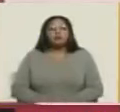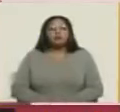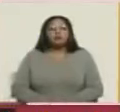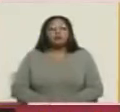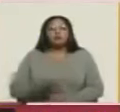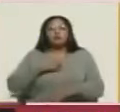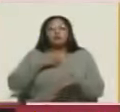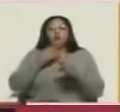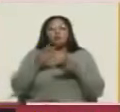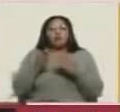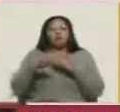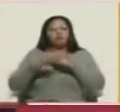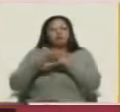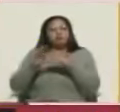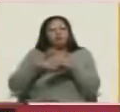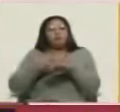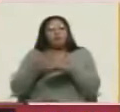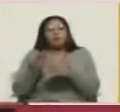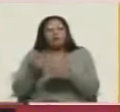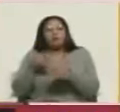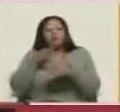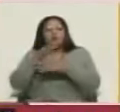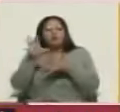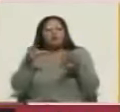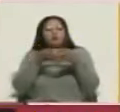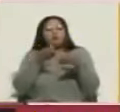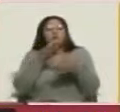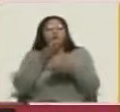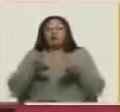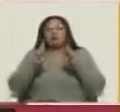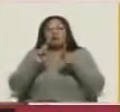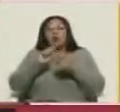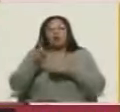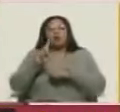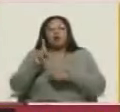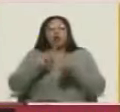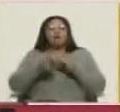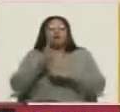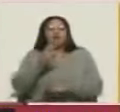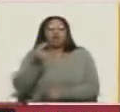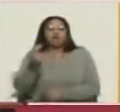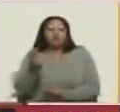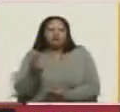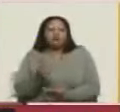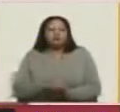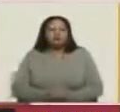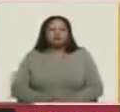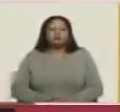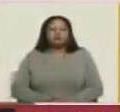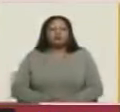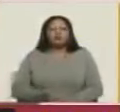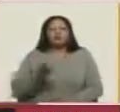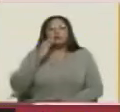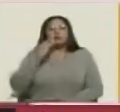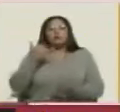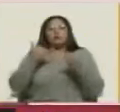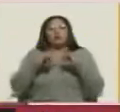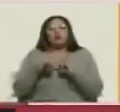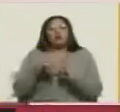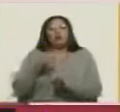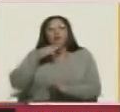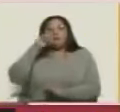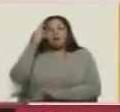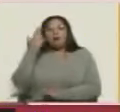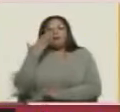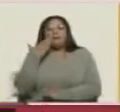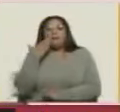inhabilitados o inhabilitados. Fueron, un grupo fueron. No, lo que ocurre es que los hijos de papi y mami,